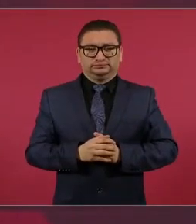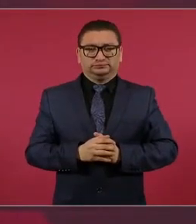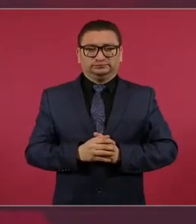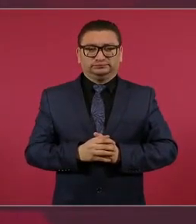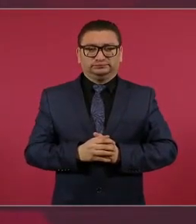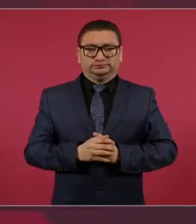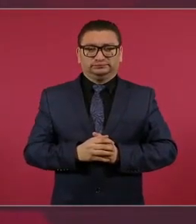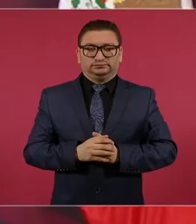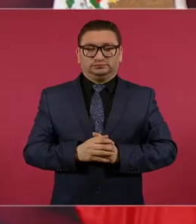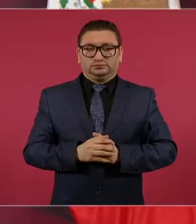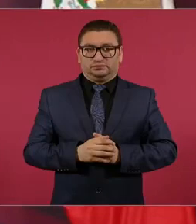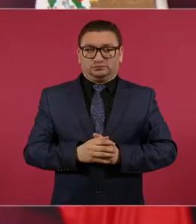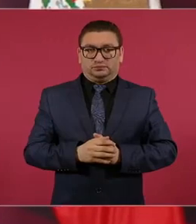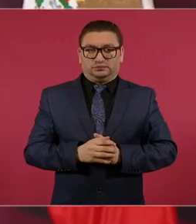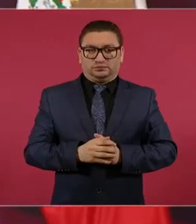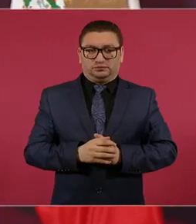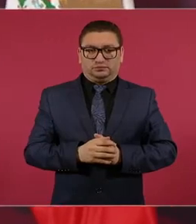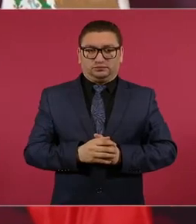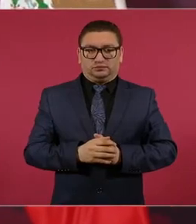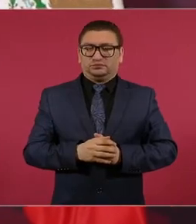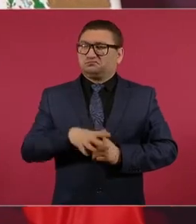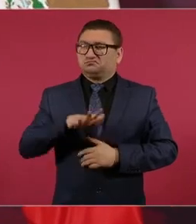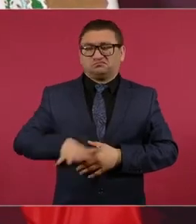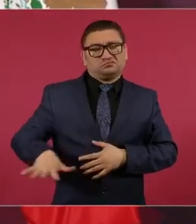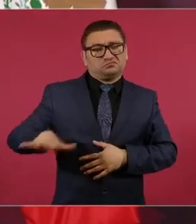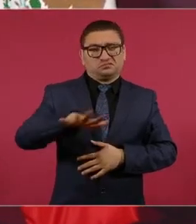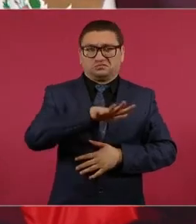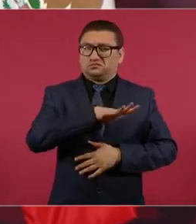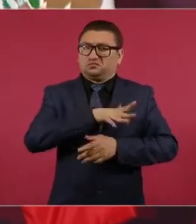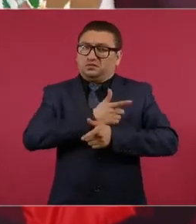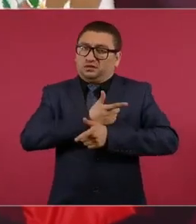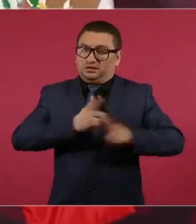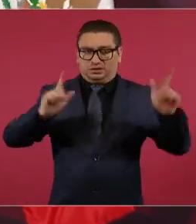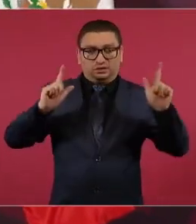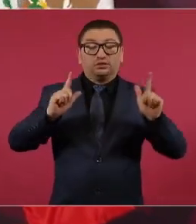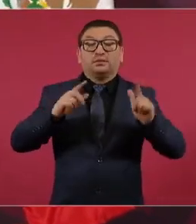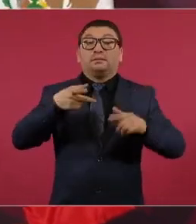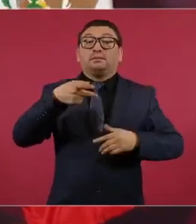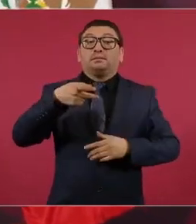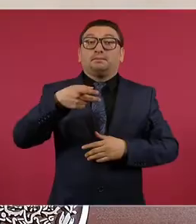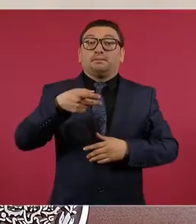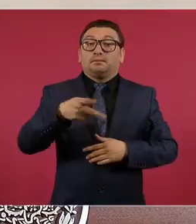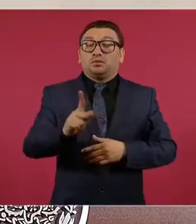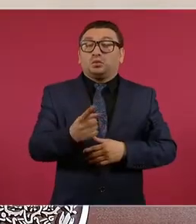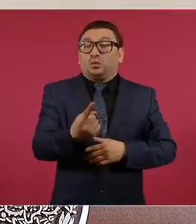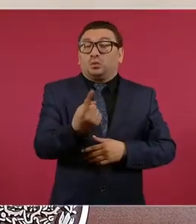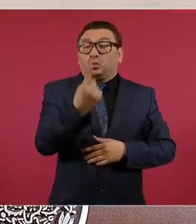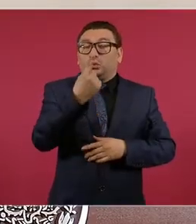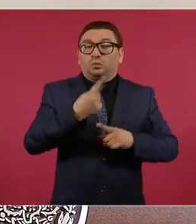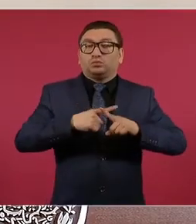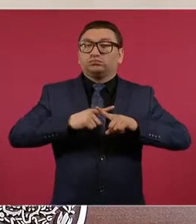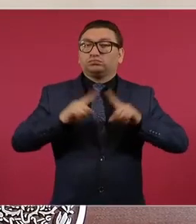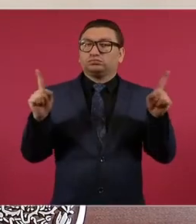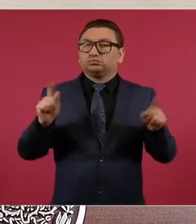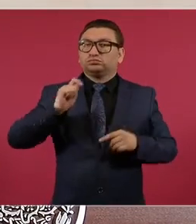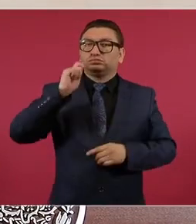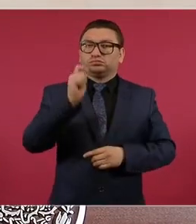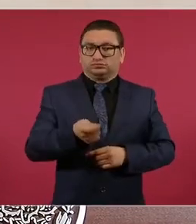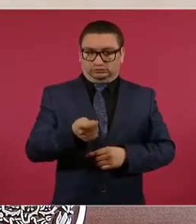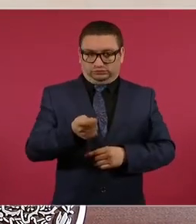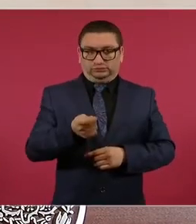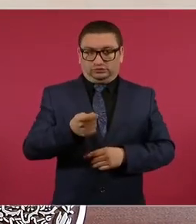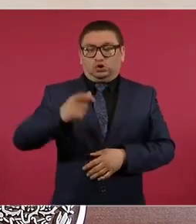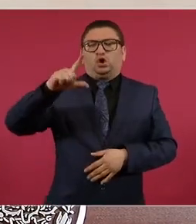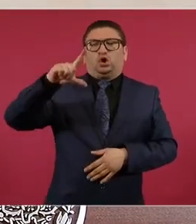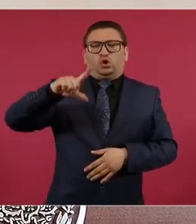libres vivimos un país libr la única diferencia es que el